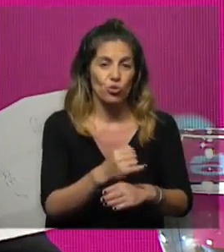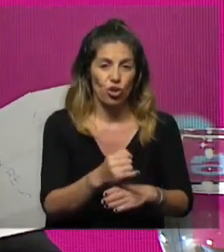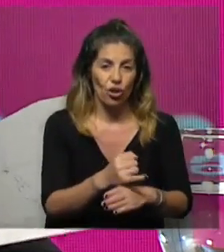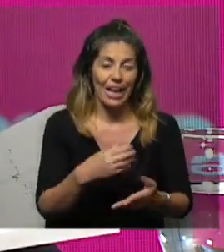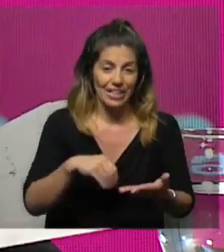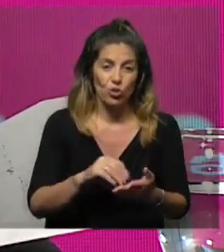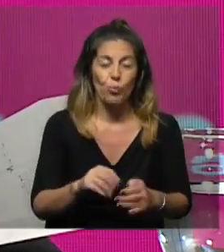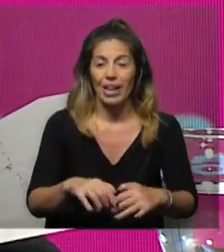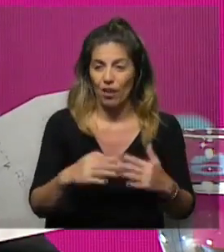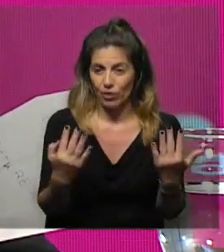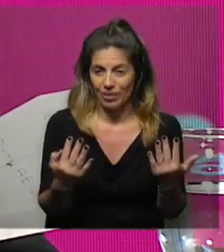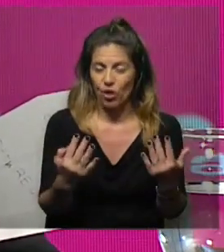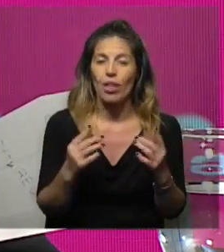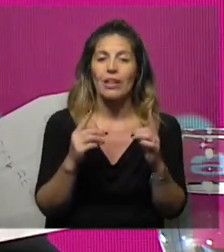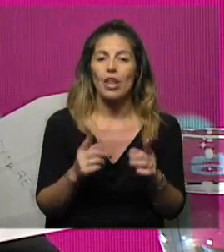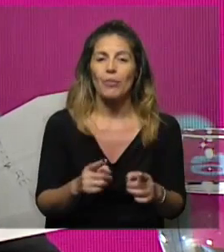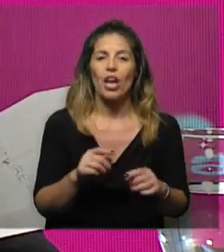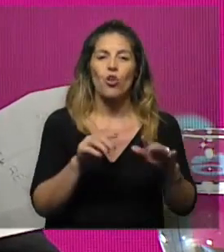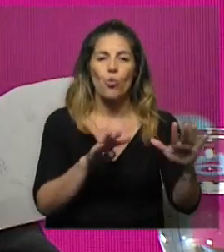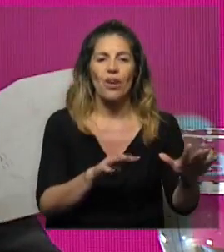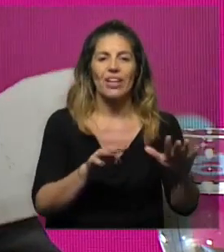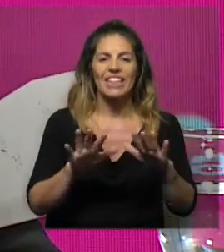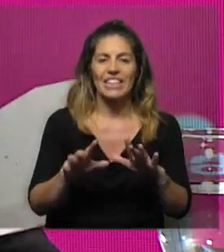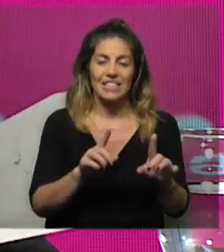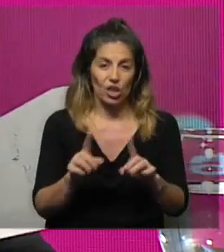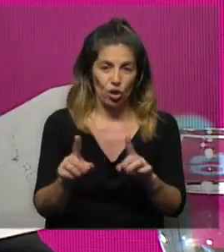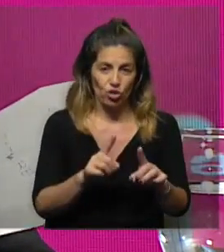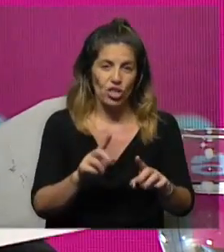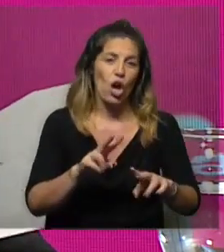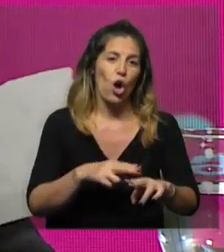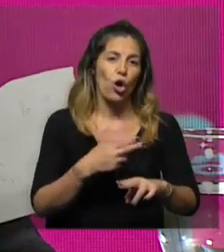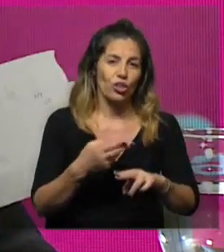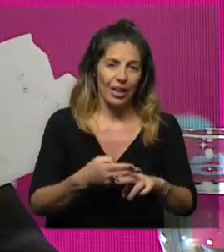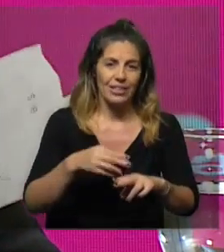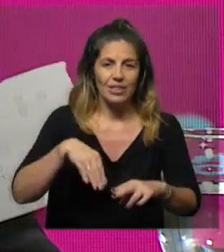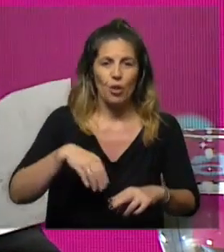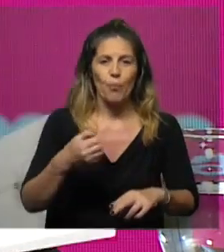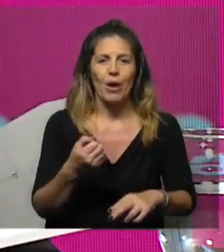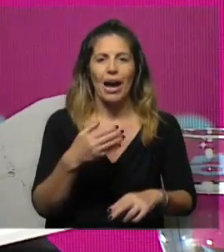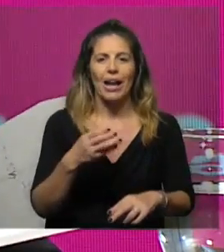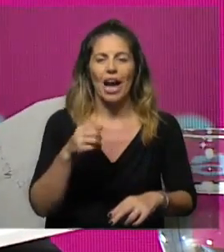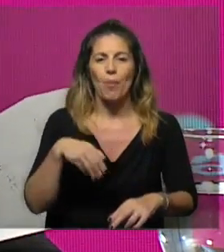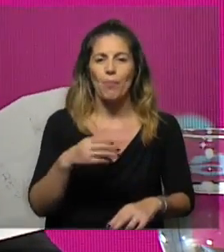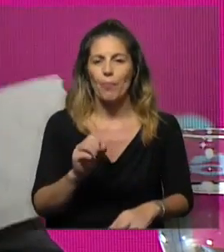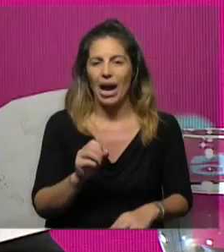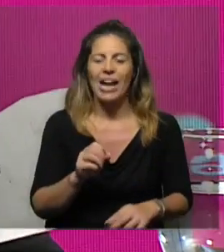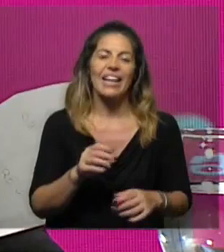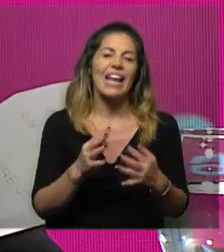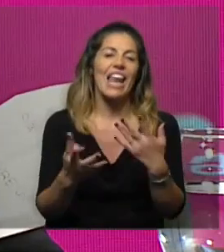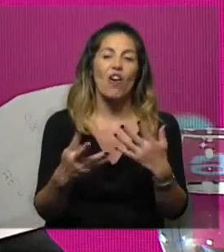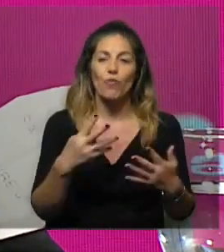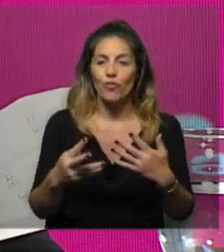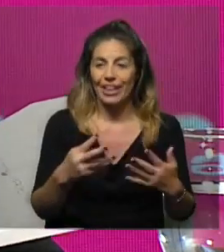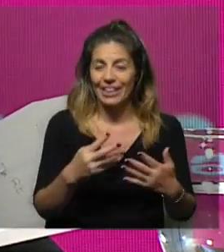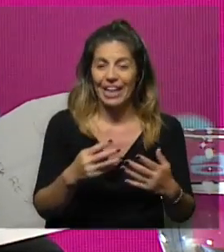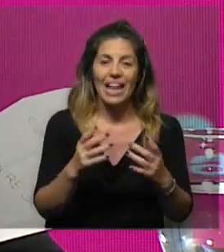sumen a esta celebración también nueve diez y once volvemos a repetir lo que es la macamba que es la feria de artesanías y de